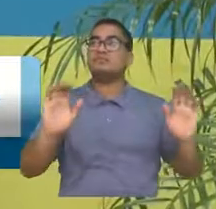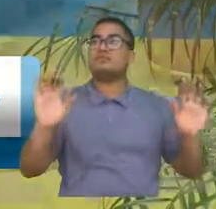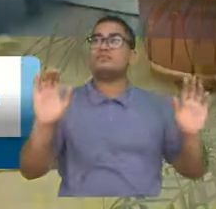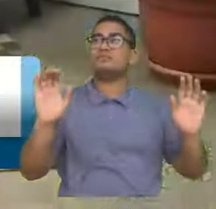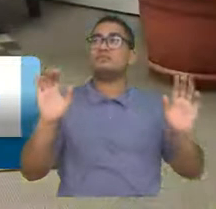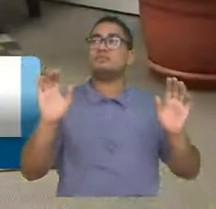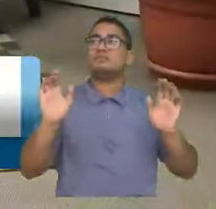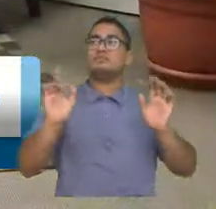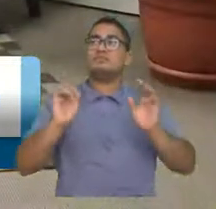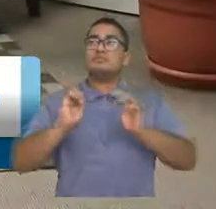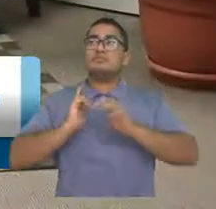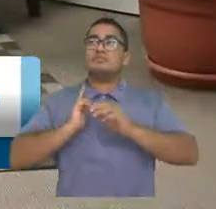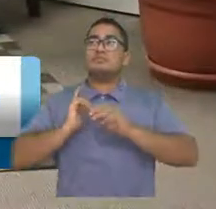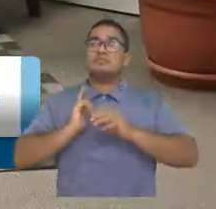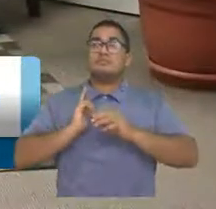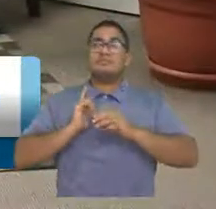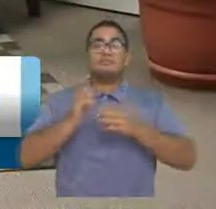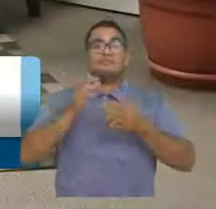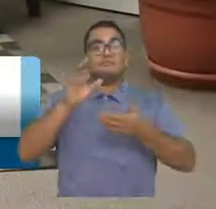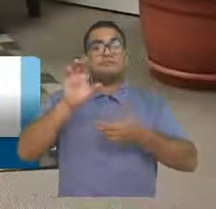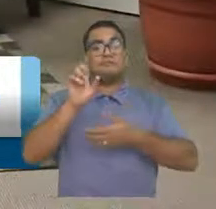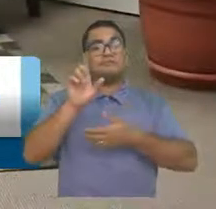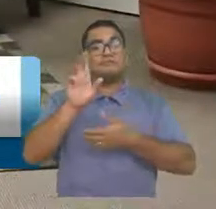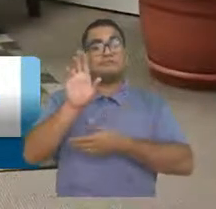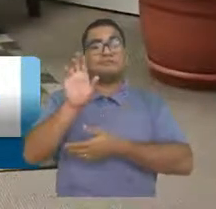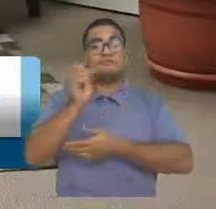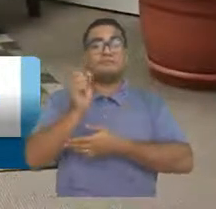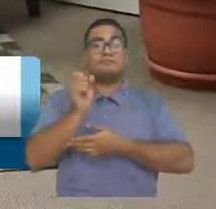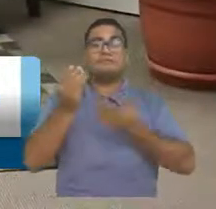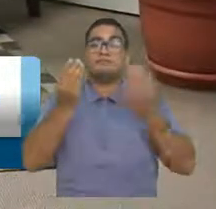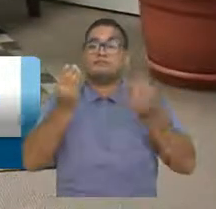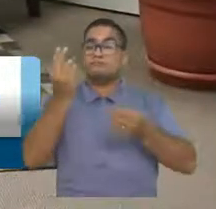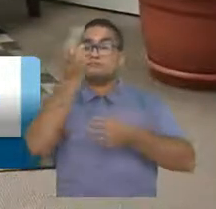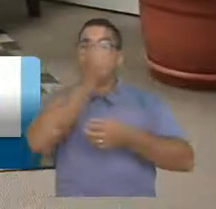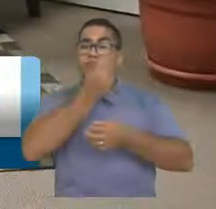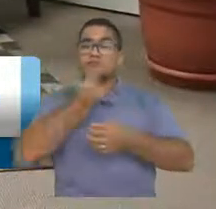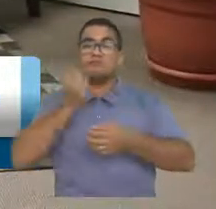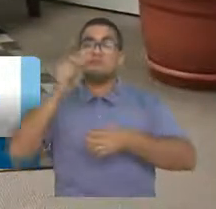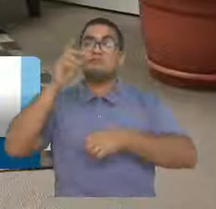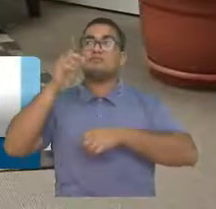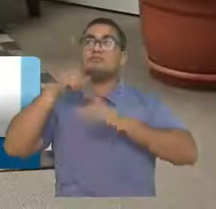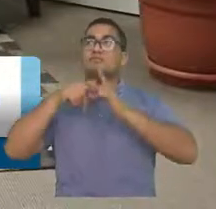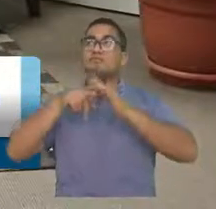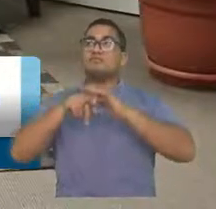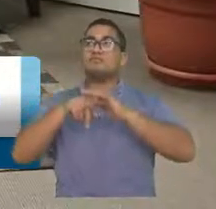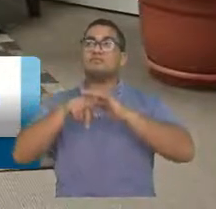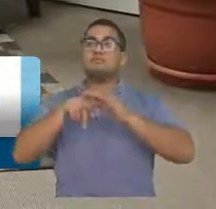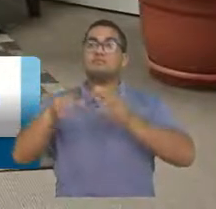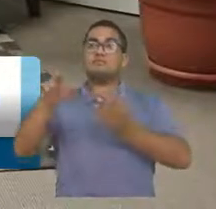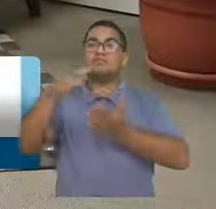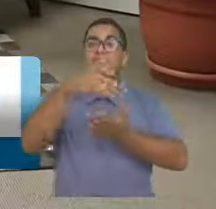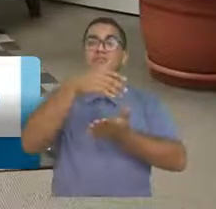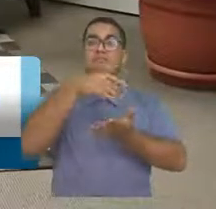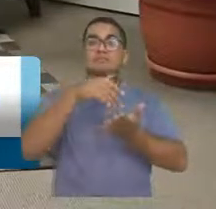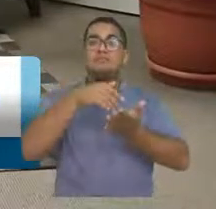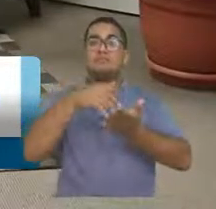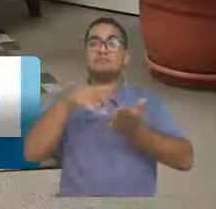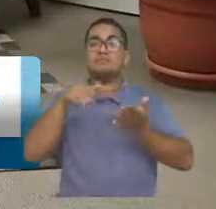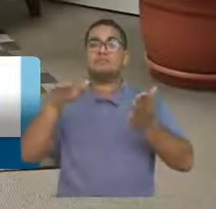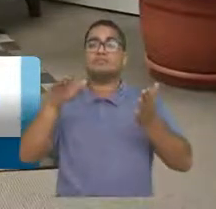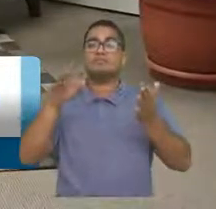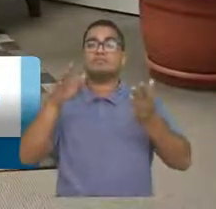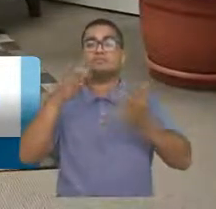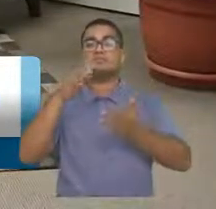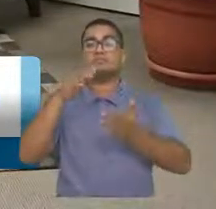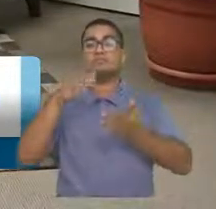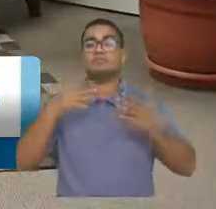particularidad en su estrés. La mayoría de las consultas que llegan al centro de salud por psicología de niños es porque se